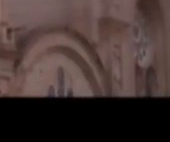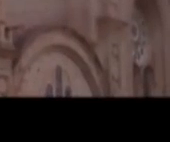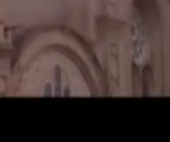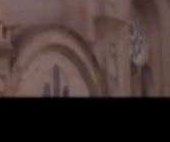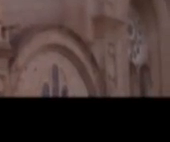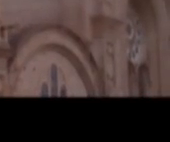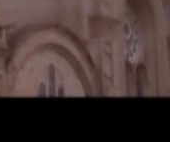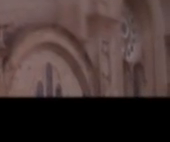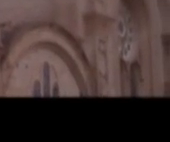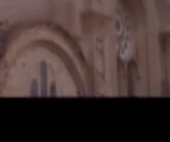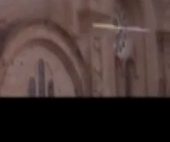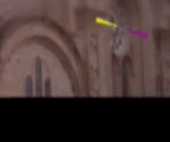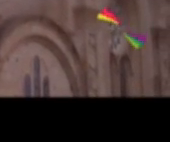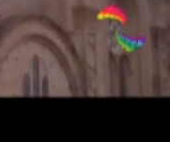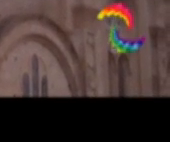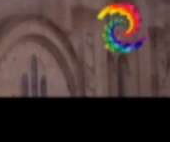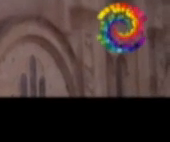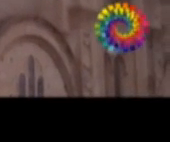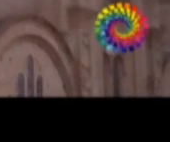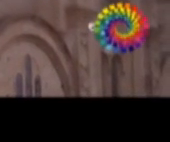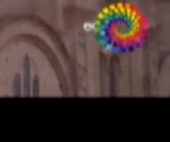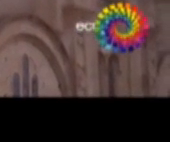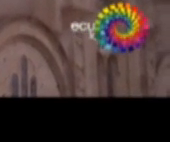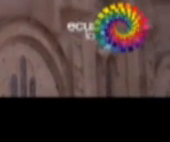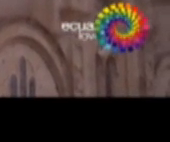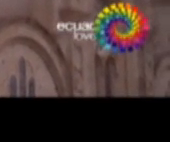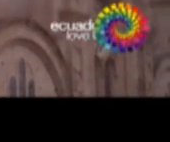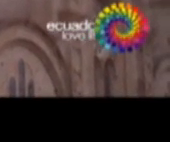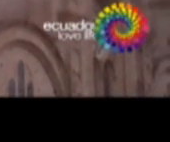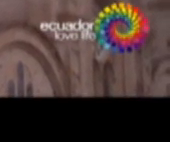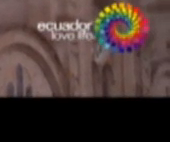Todo lo que necesito está en Ecuador.